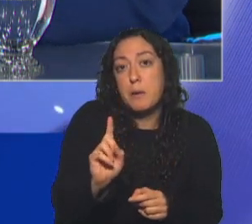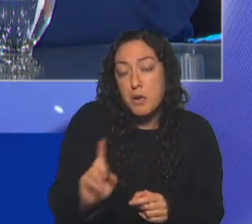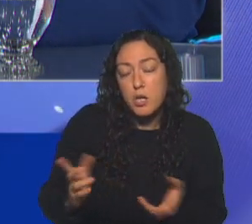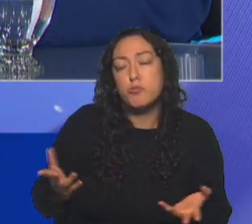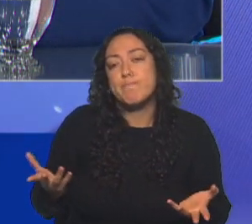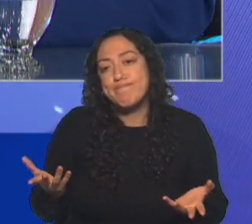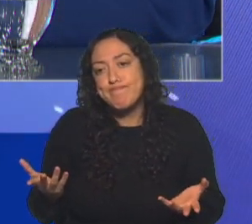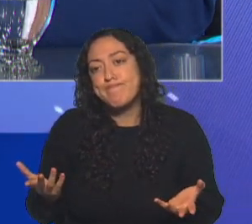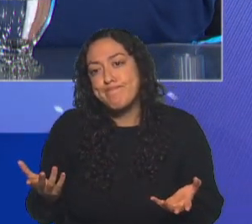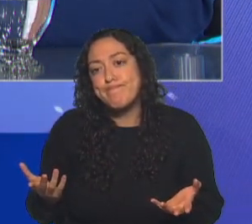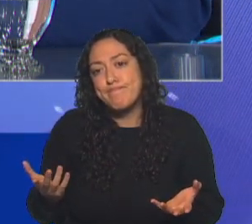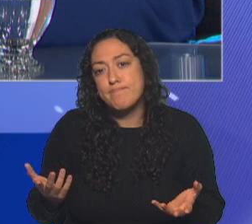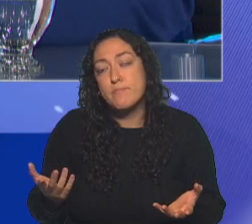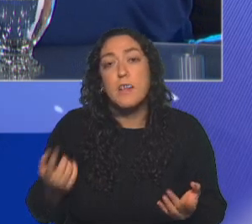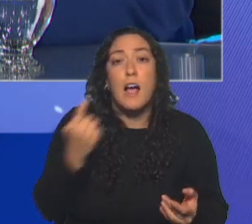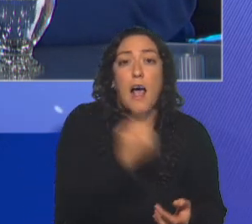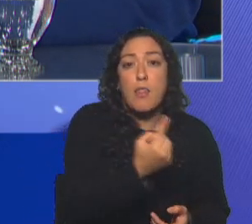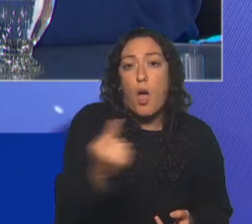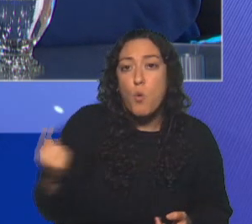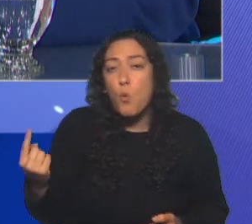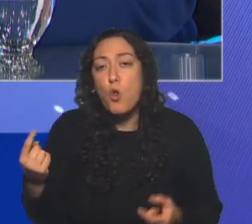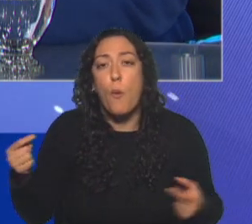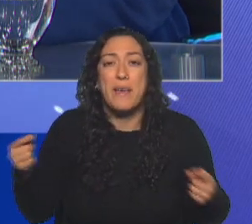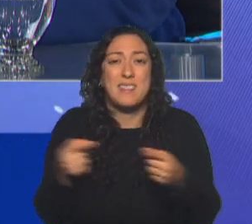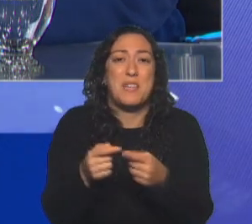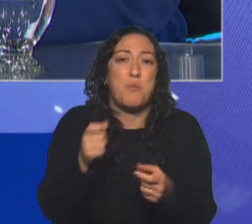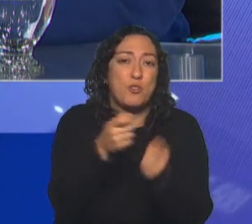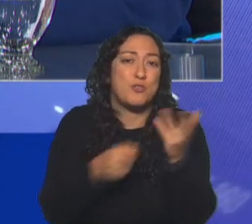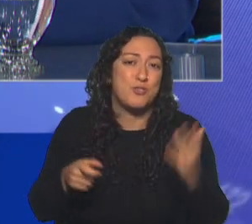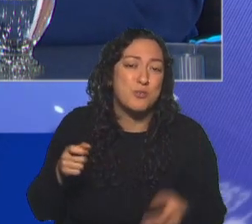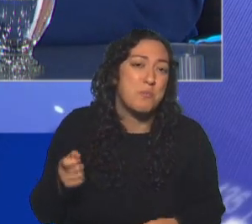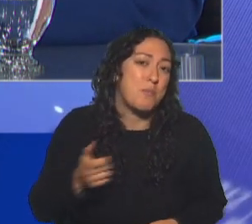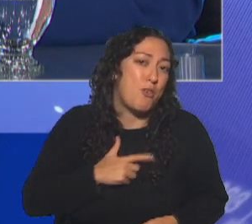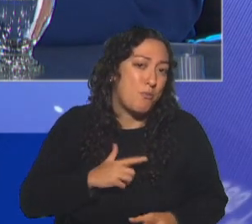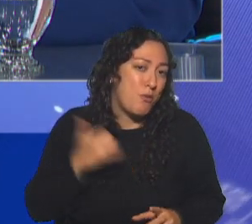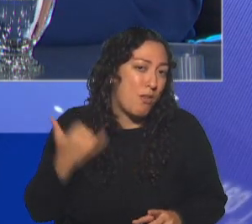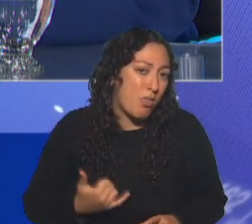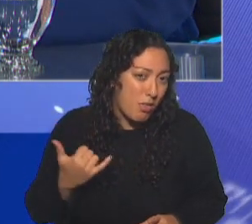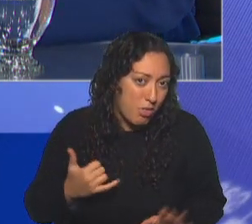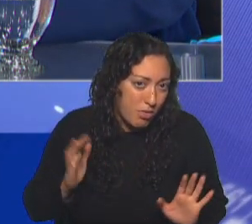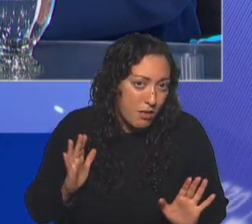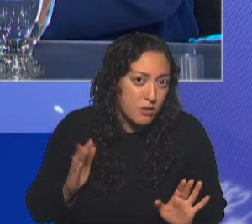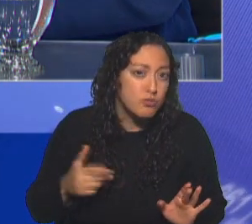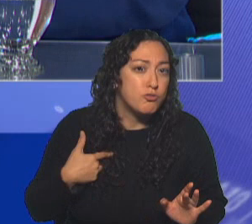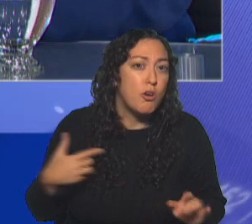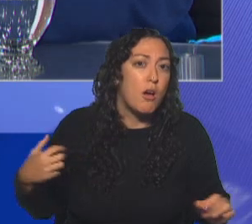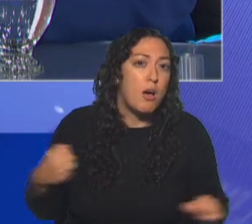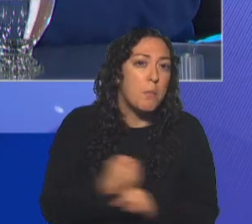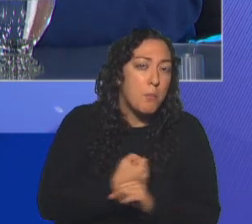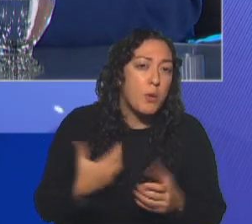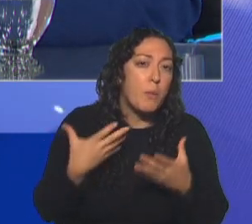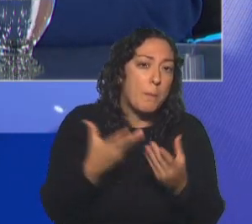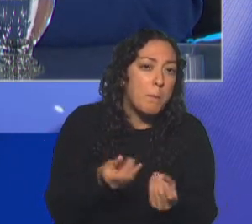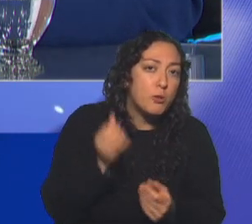tienen cada uno sus intereses, entonces nosotros te concedemos la máxima, pero